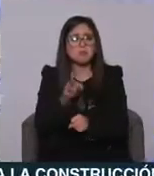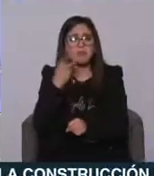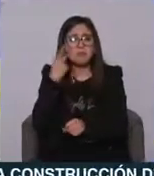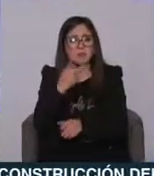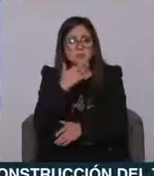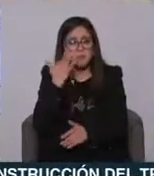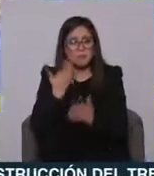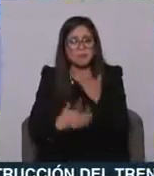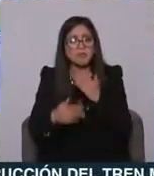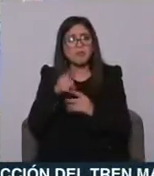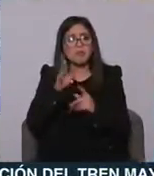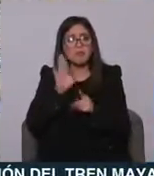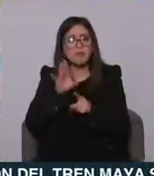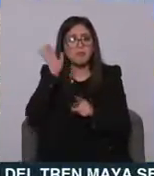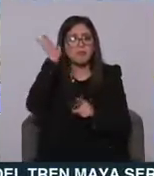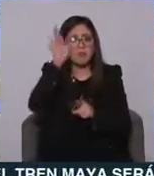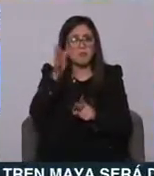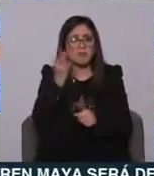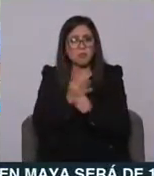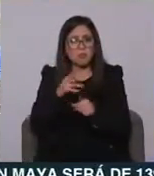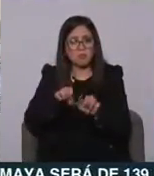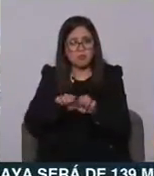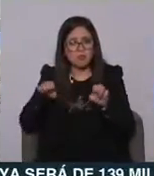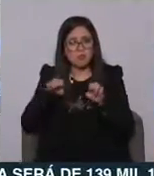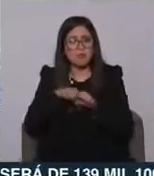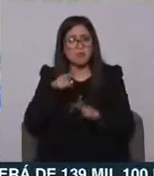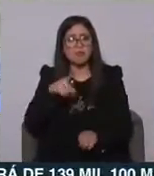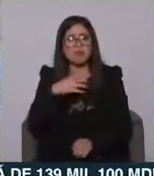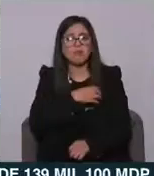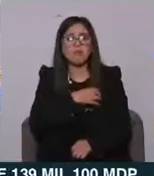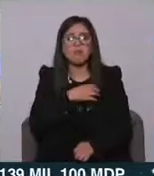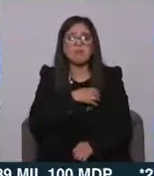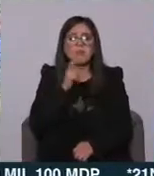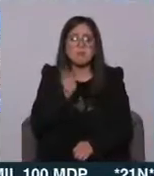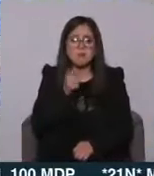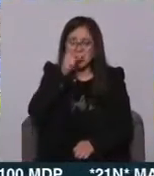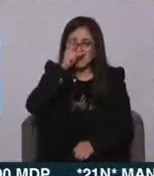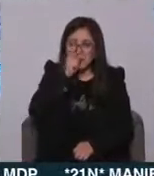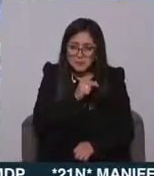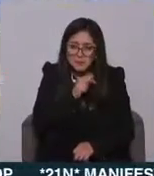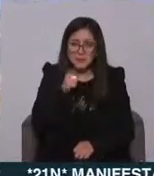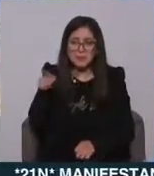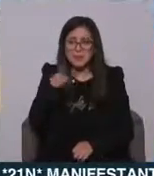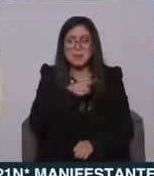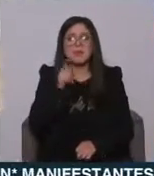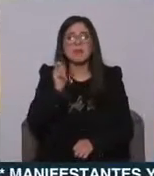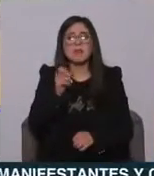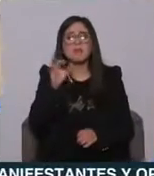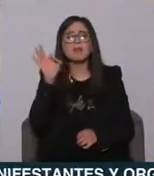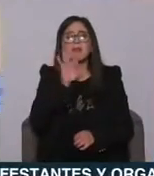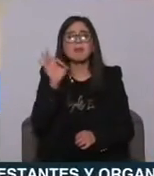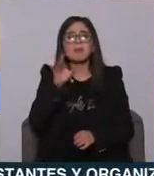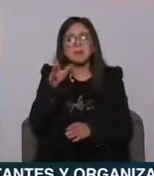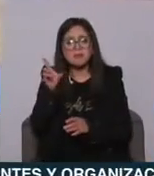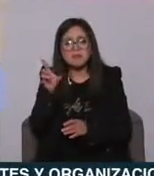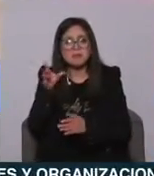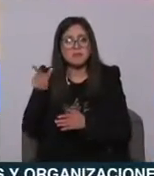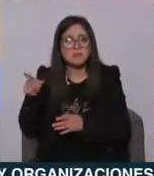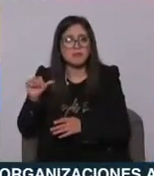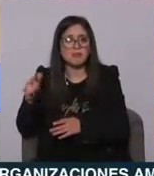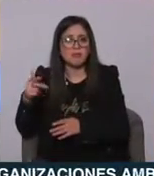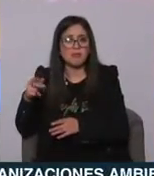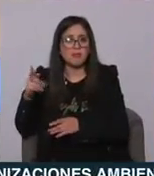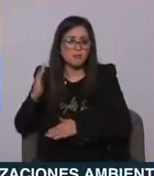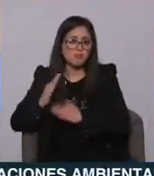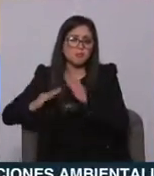deja disparar y los tiros que tienen los capitanes hasta el momento, bueno, no les han servido para alcanzar a este equipo que ya le saca una